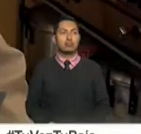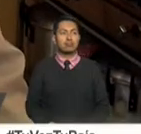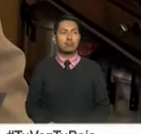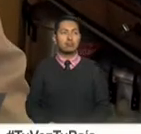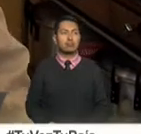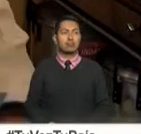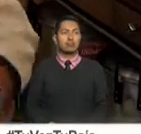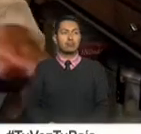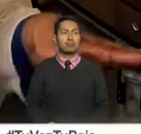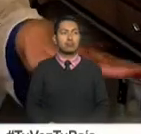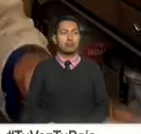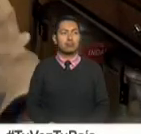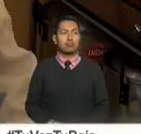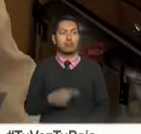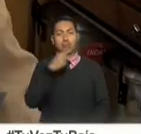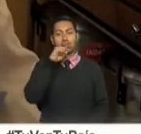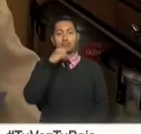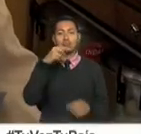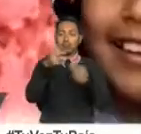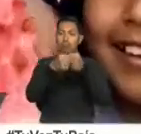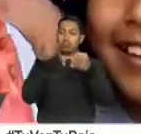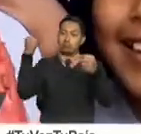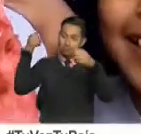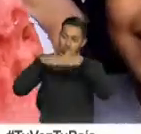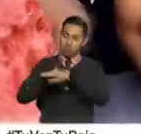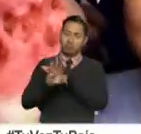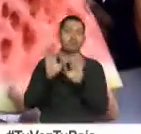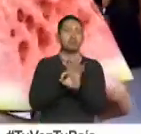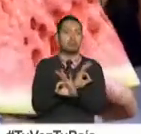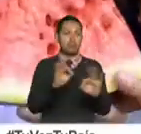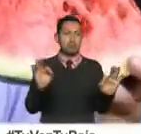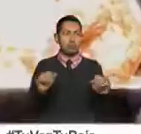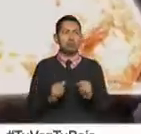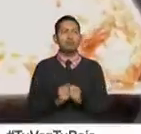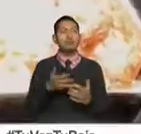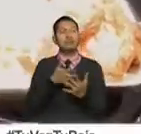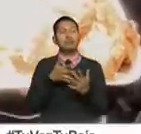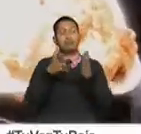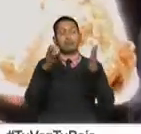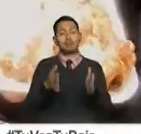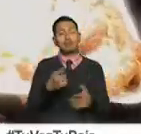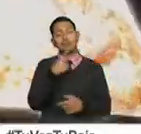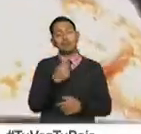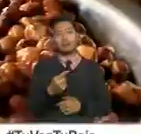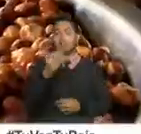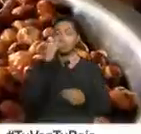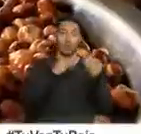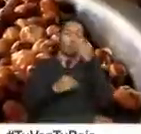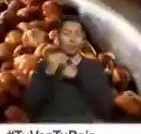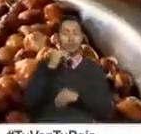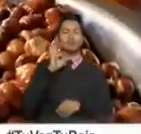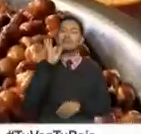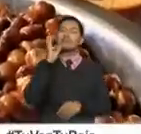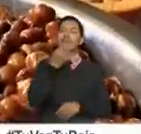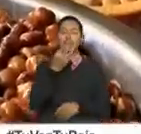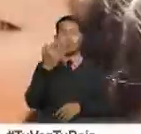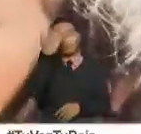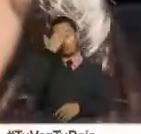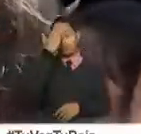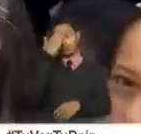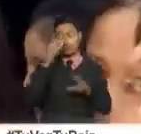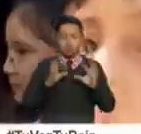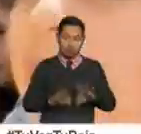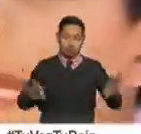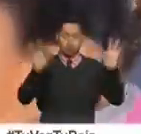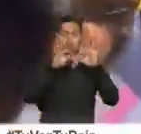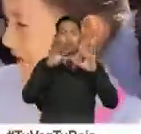estar, bien envasado, bien limpio. Los estudiantes afirman que la comida del bar es rica y ahora están conscientes de que